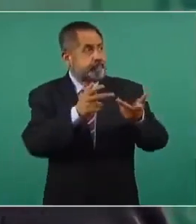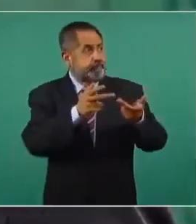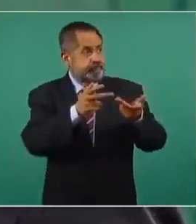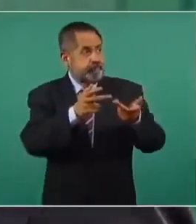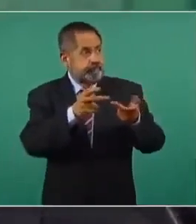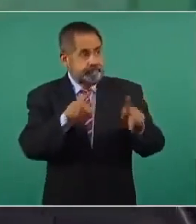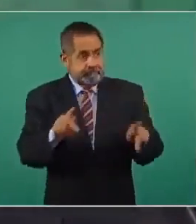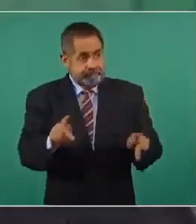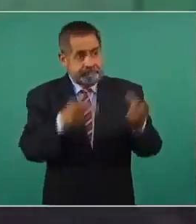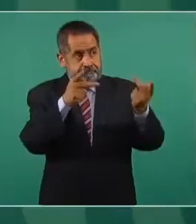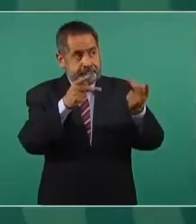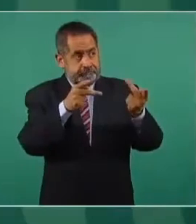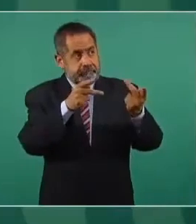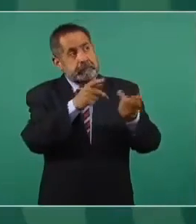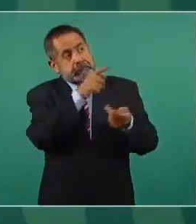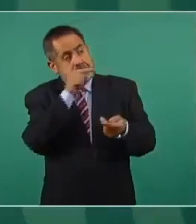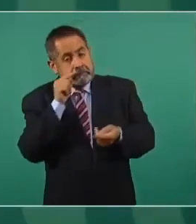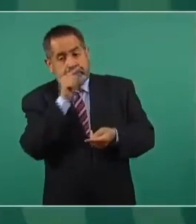comprar gasolinas.